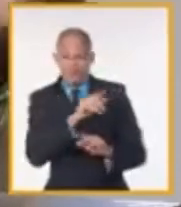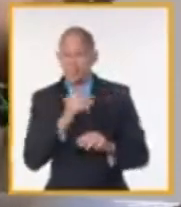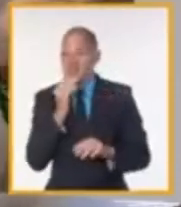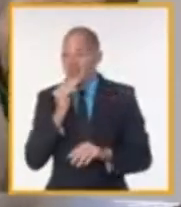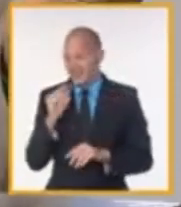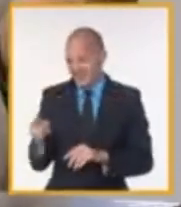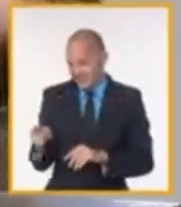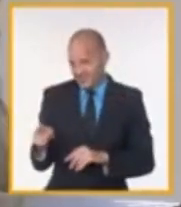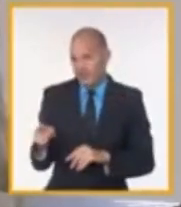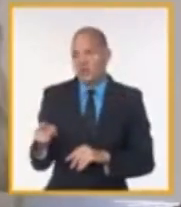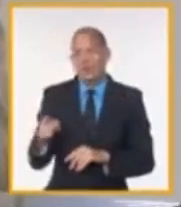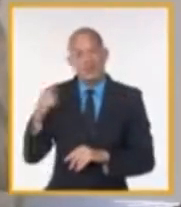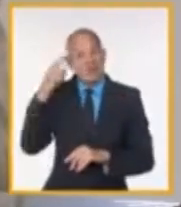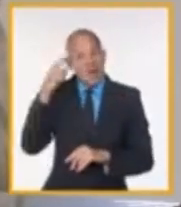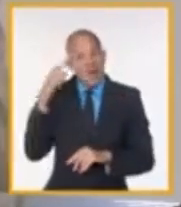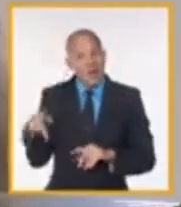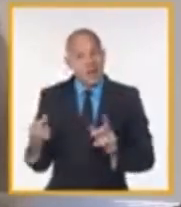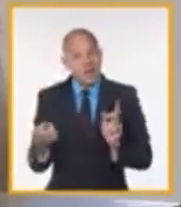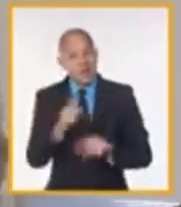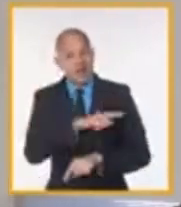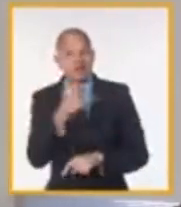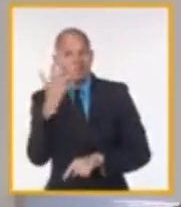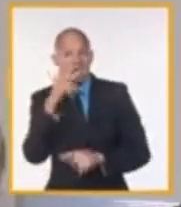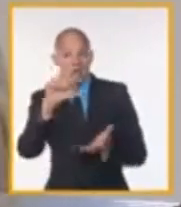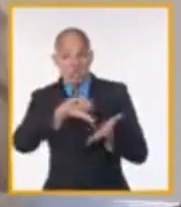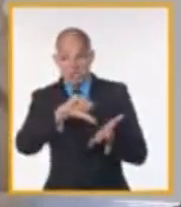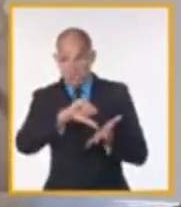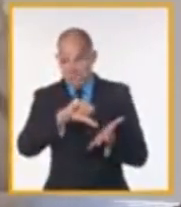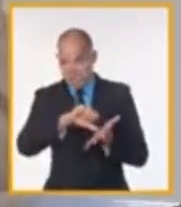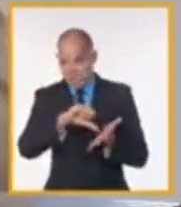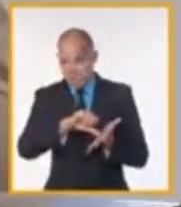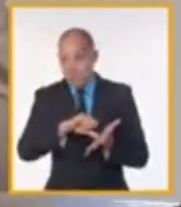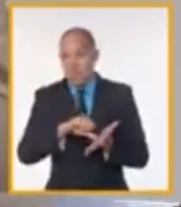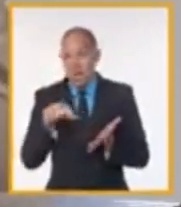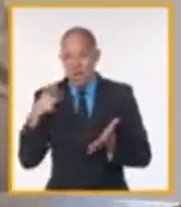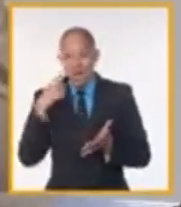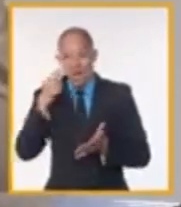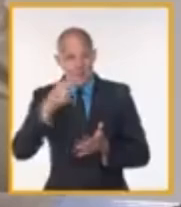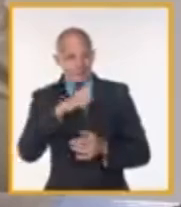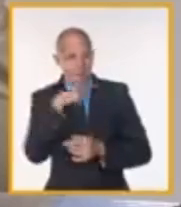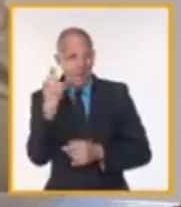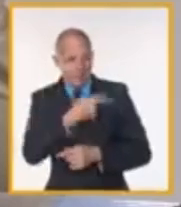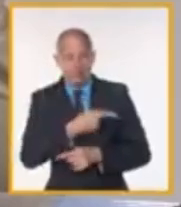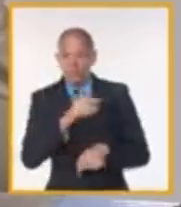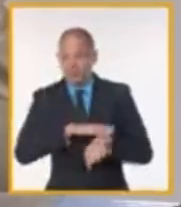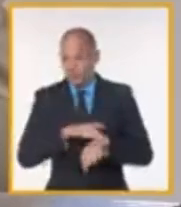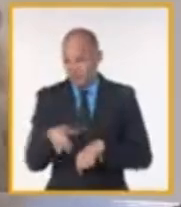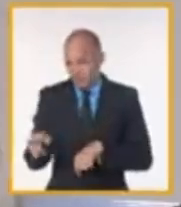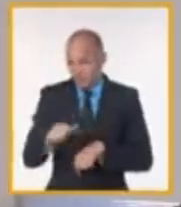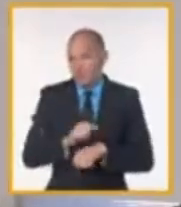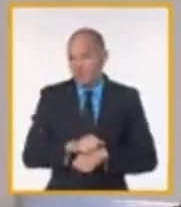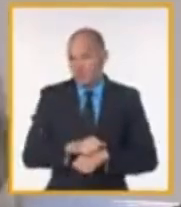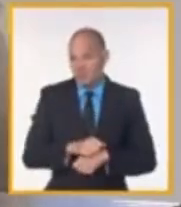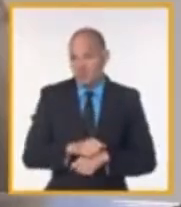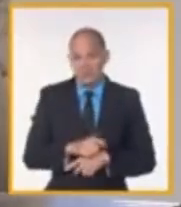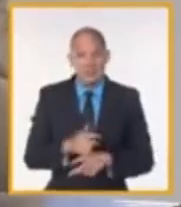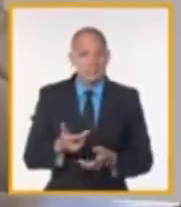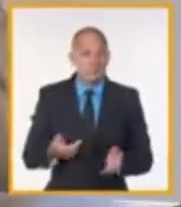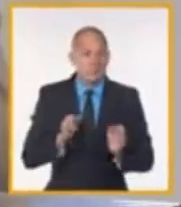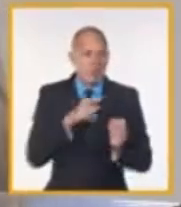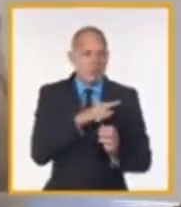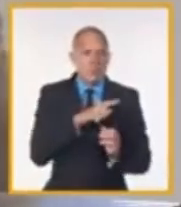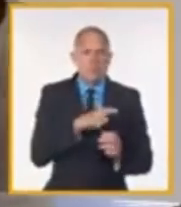acciones guerrerista contra Irán una en Siria y después otra en el territorio de Irán y a Irán le